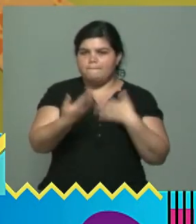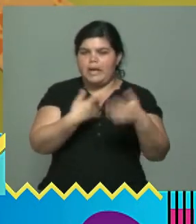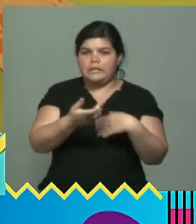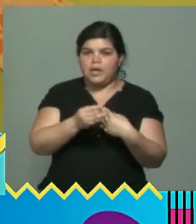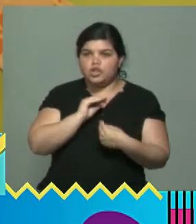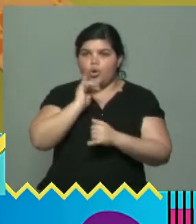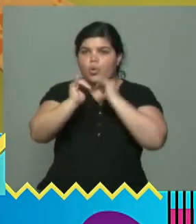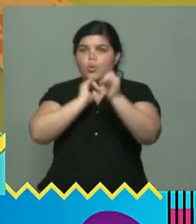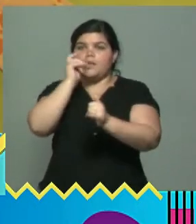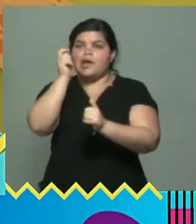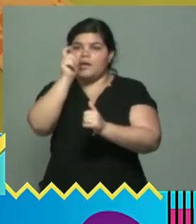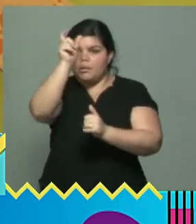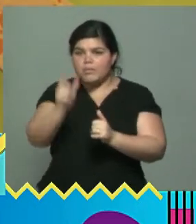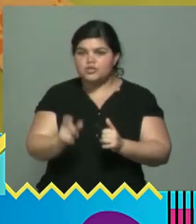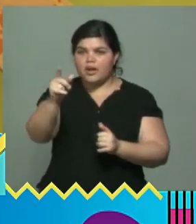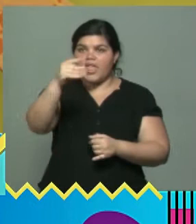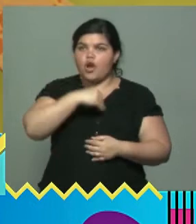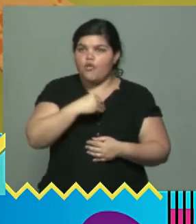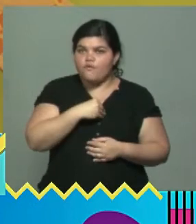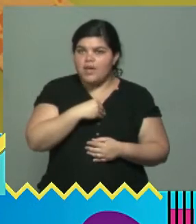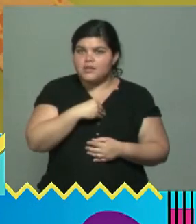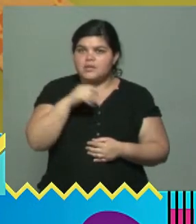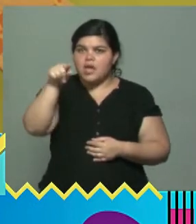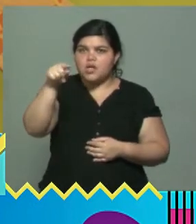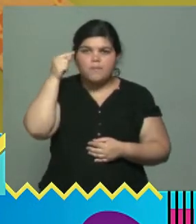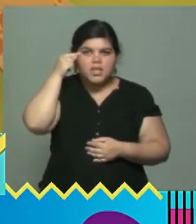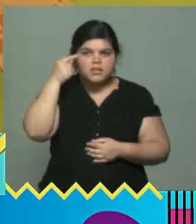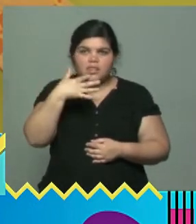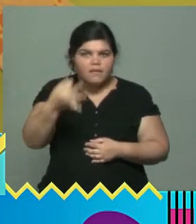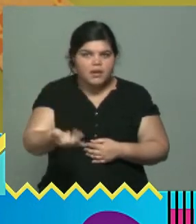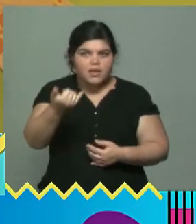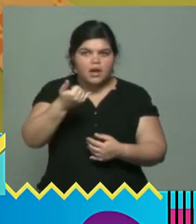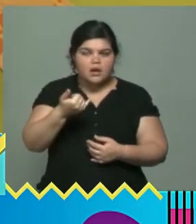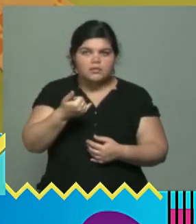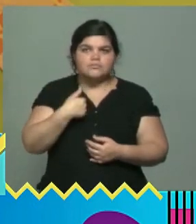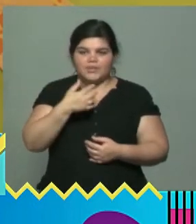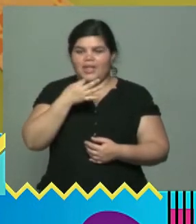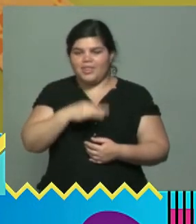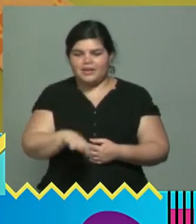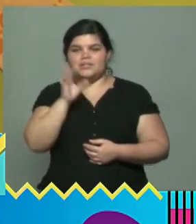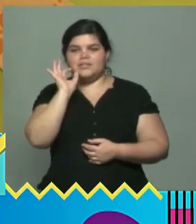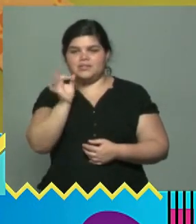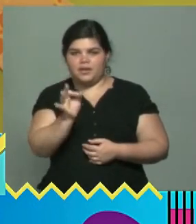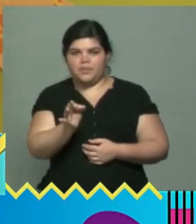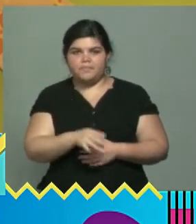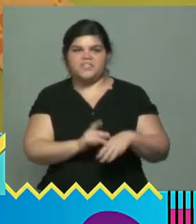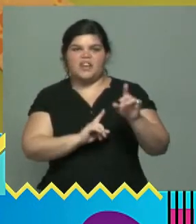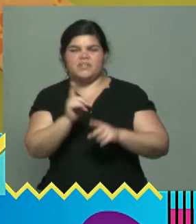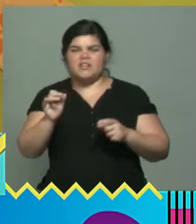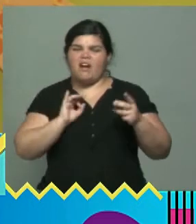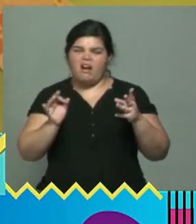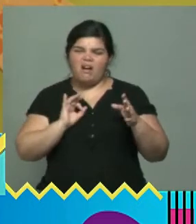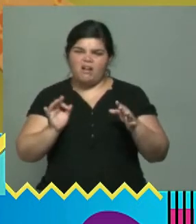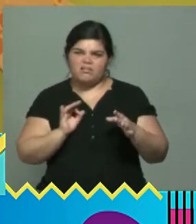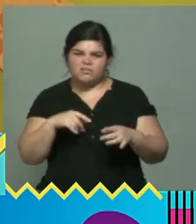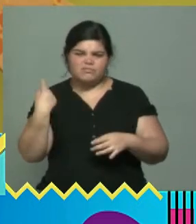y a aquella a quien ellos piensan que les van a creer. Porque lo que sucede, y ha sucedido por años, que muchas veces los chicos han